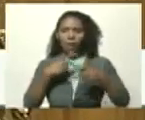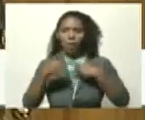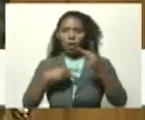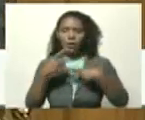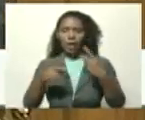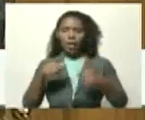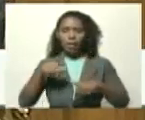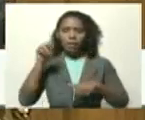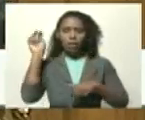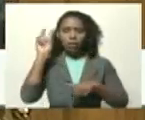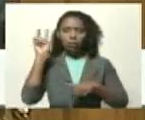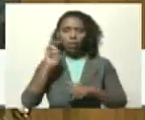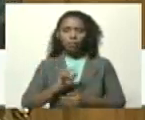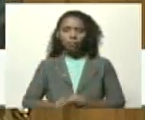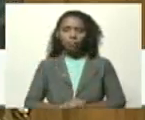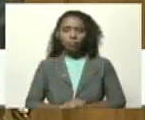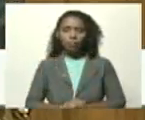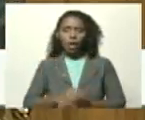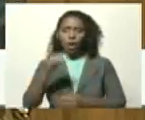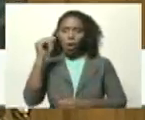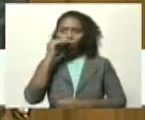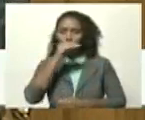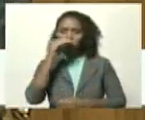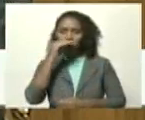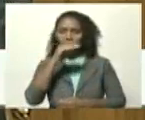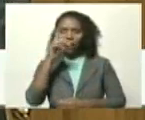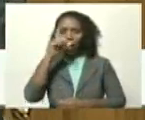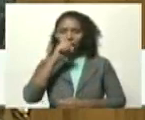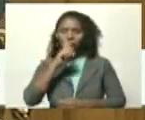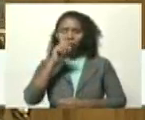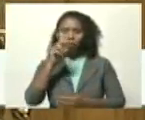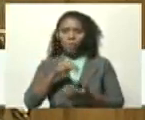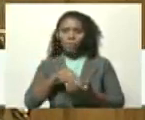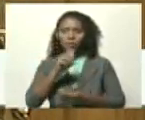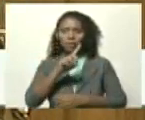venezolana. En octubre del año 16,